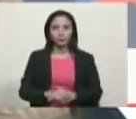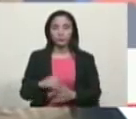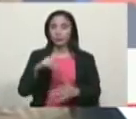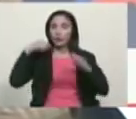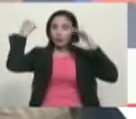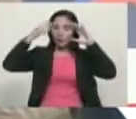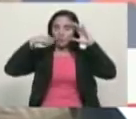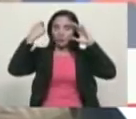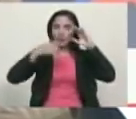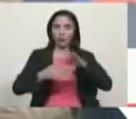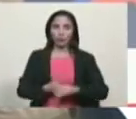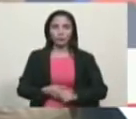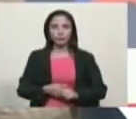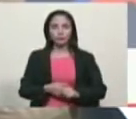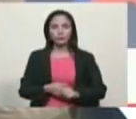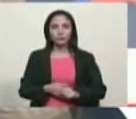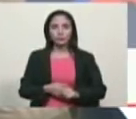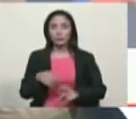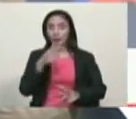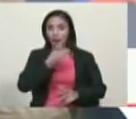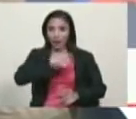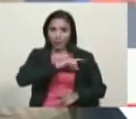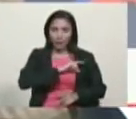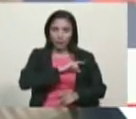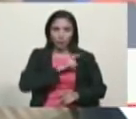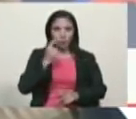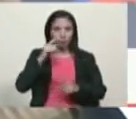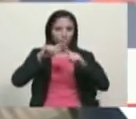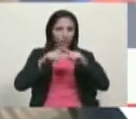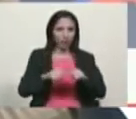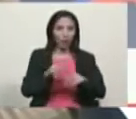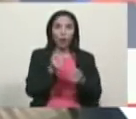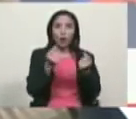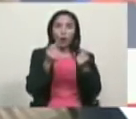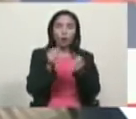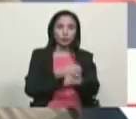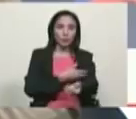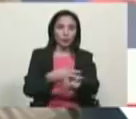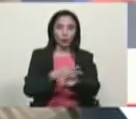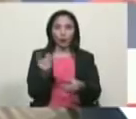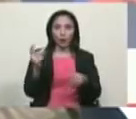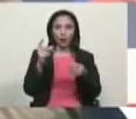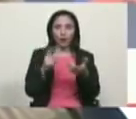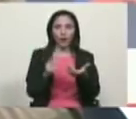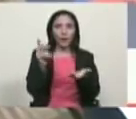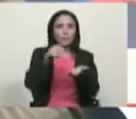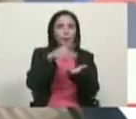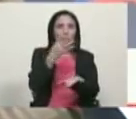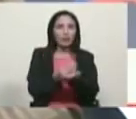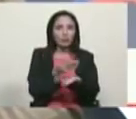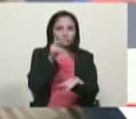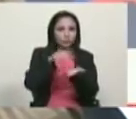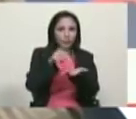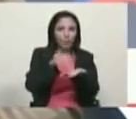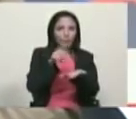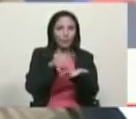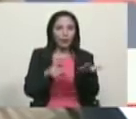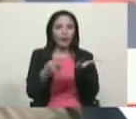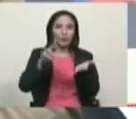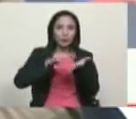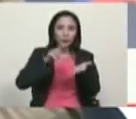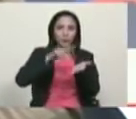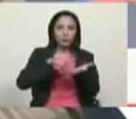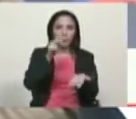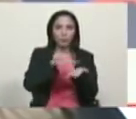video en español tiene casi 11 millones de visitas y reproducciones.